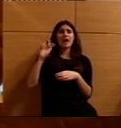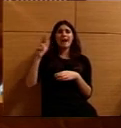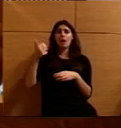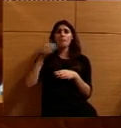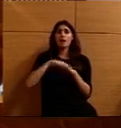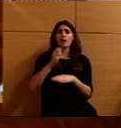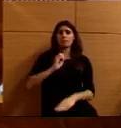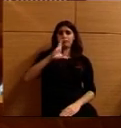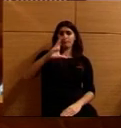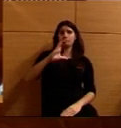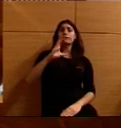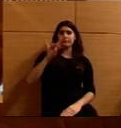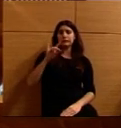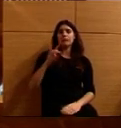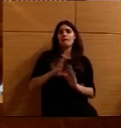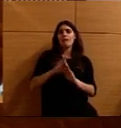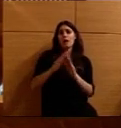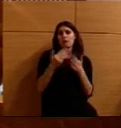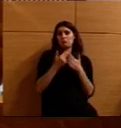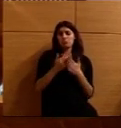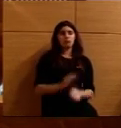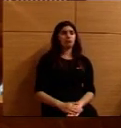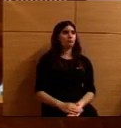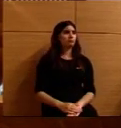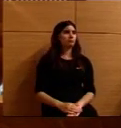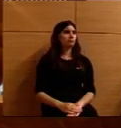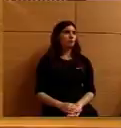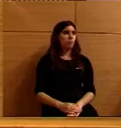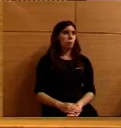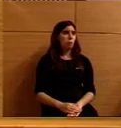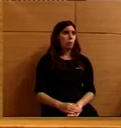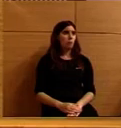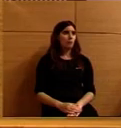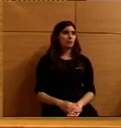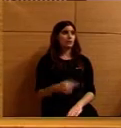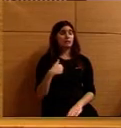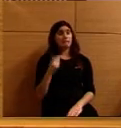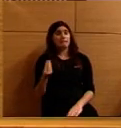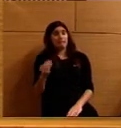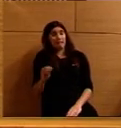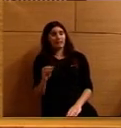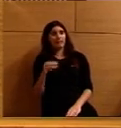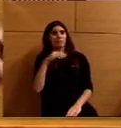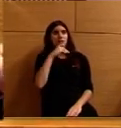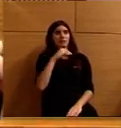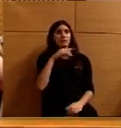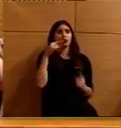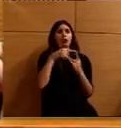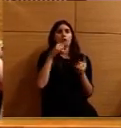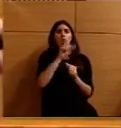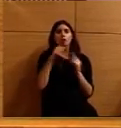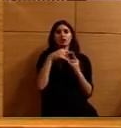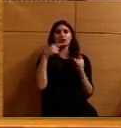la dotación en esta línea. Estábamos en eso. Y no puedo dejar de añadir que el mosquito tigre